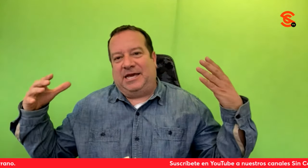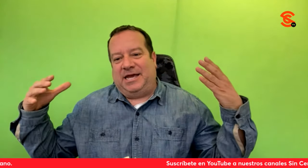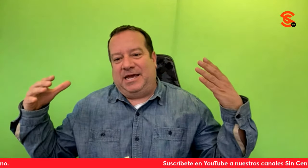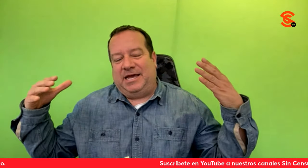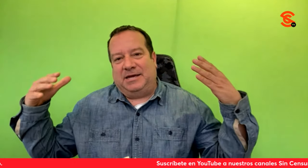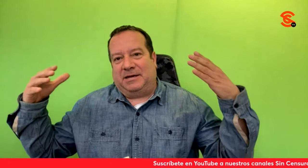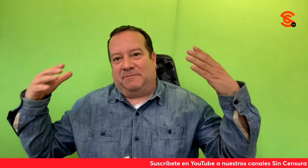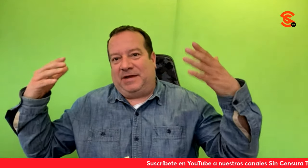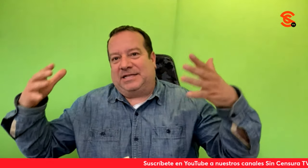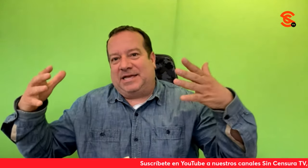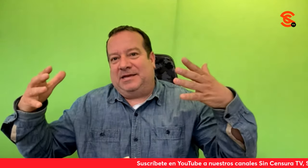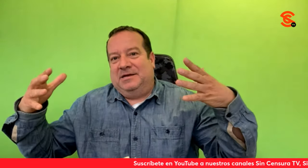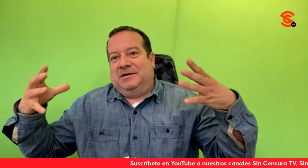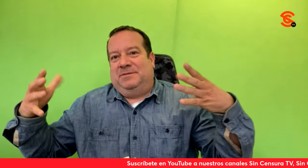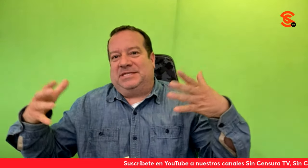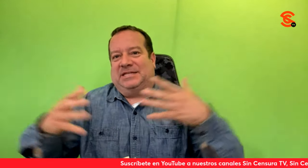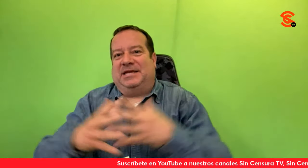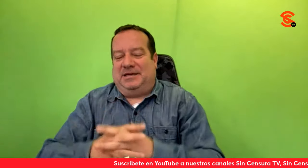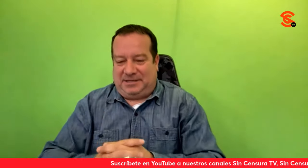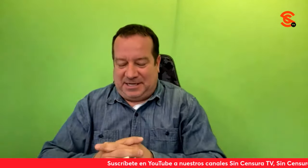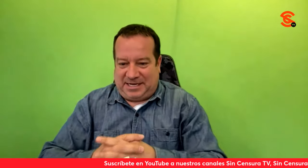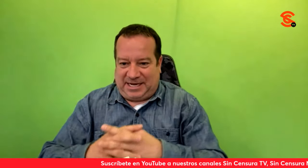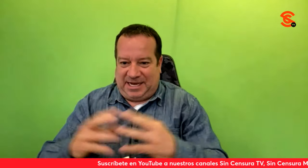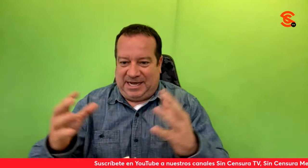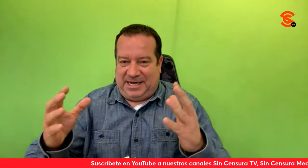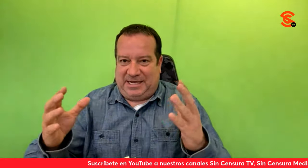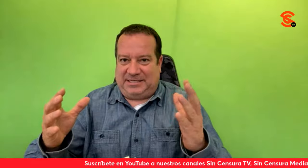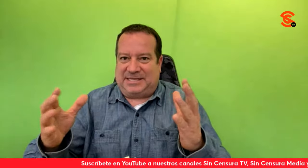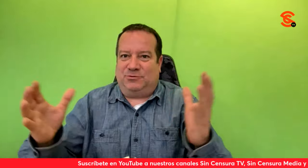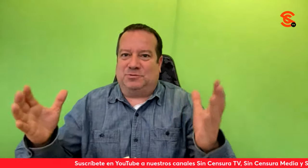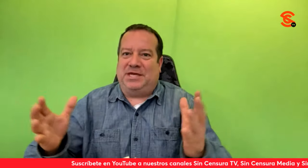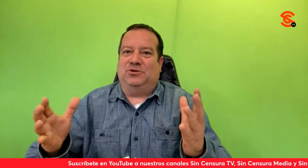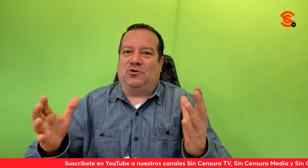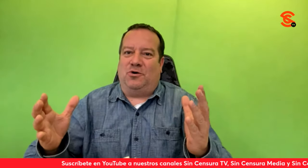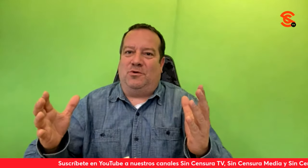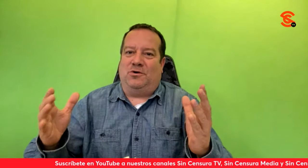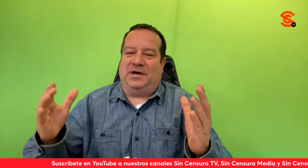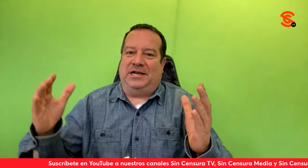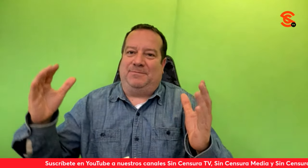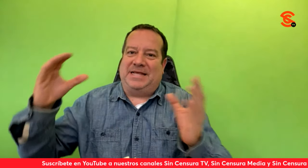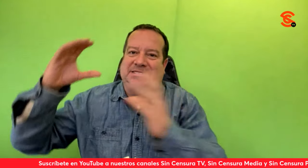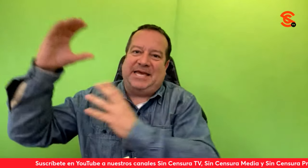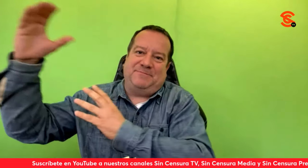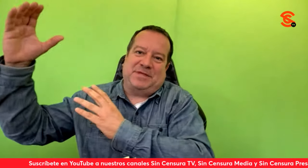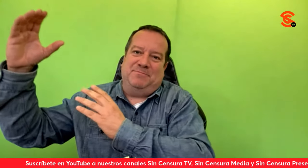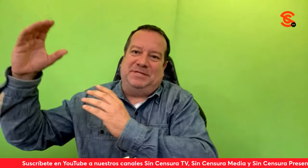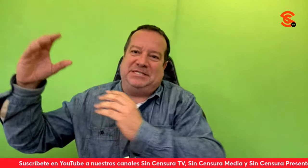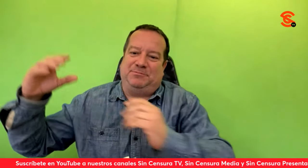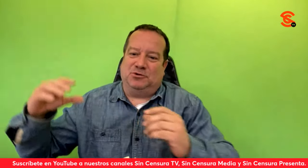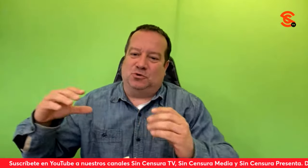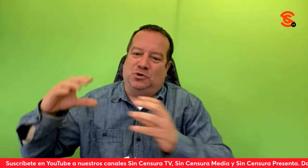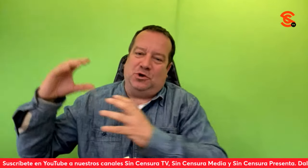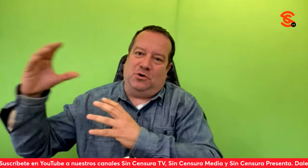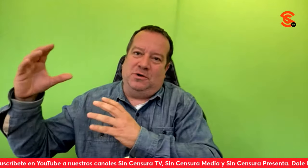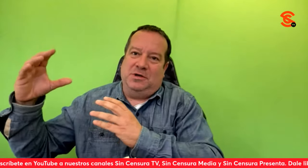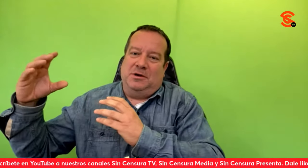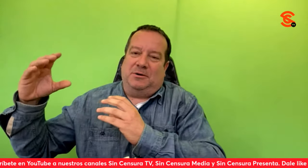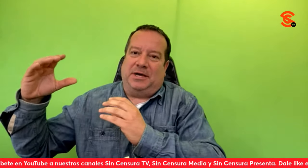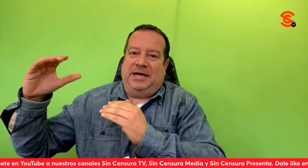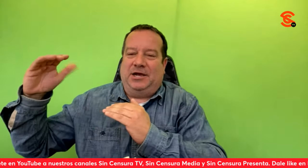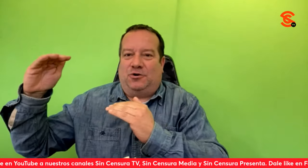que fíjate Vicente que estamos viendo como el plan c en principio surgió